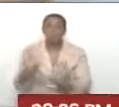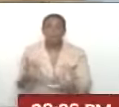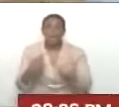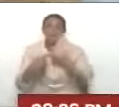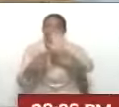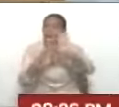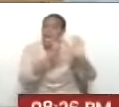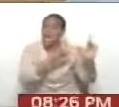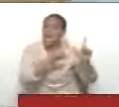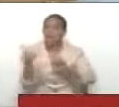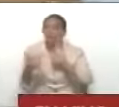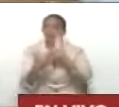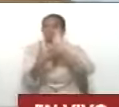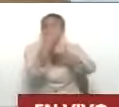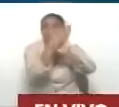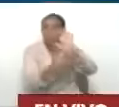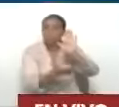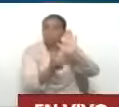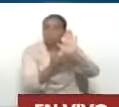lo tenemos.